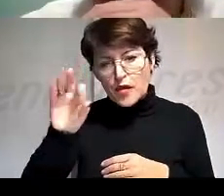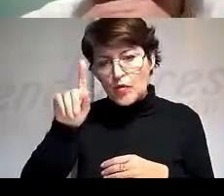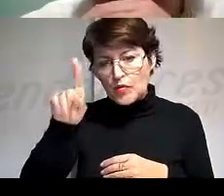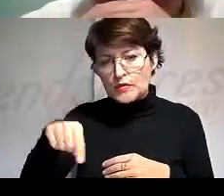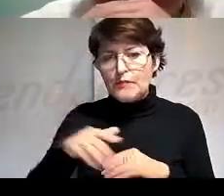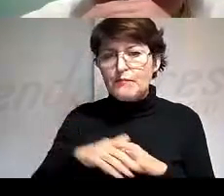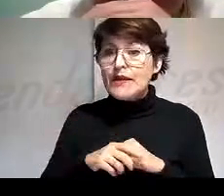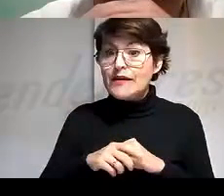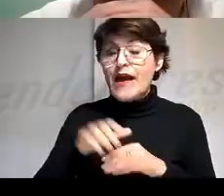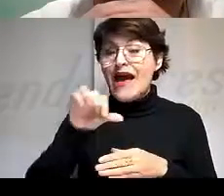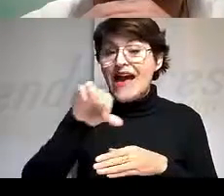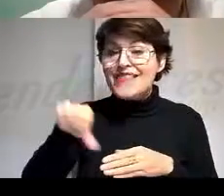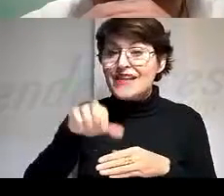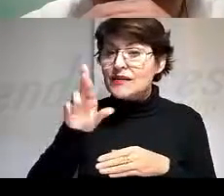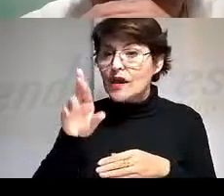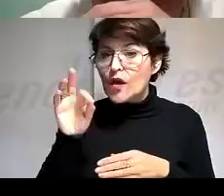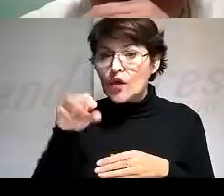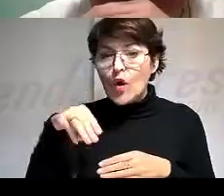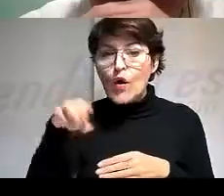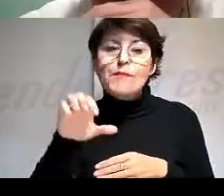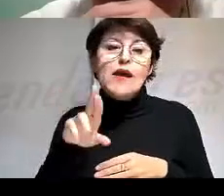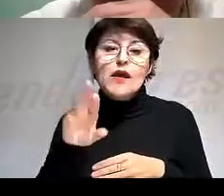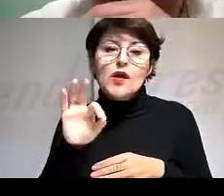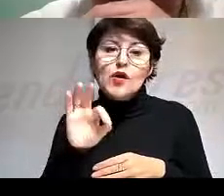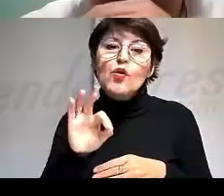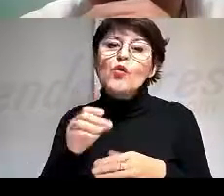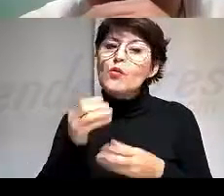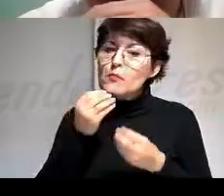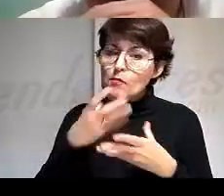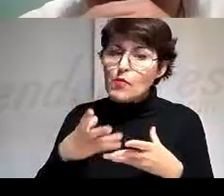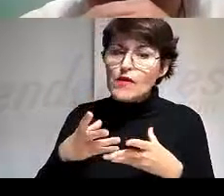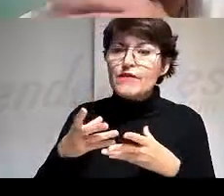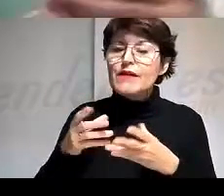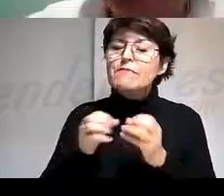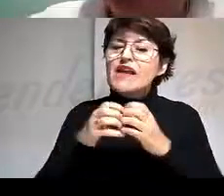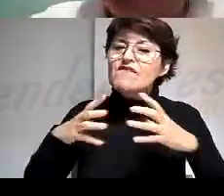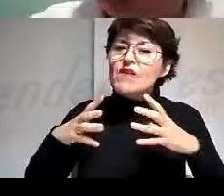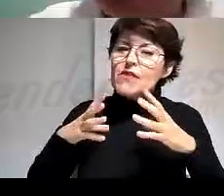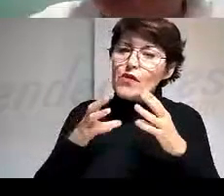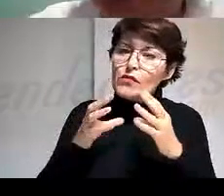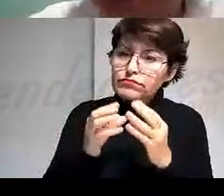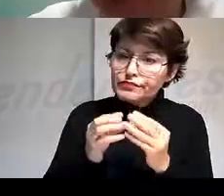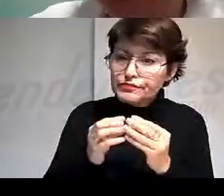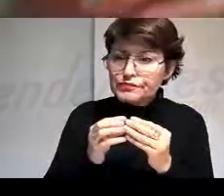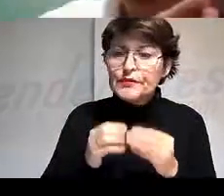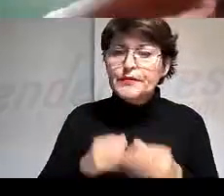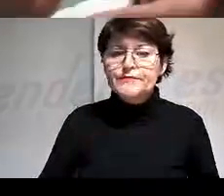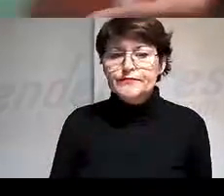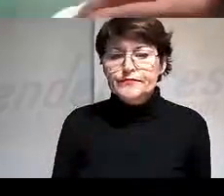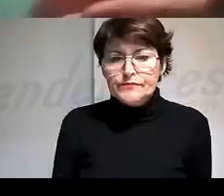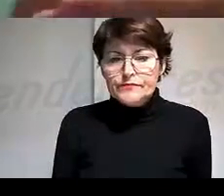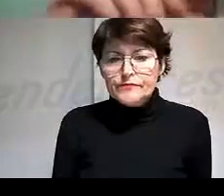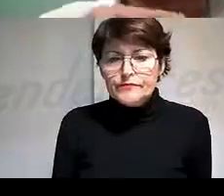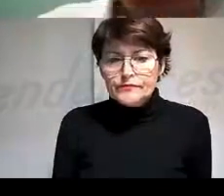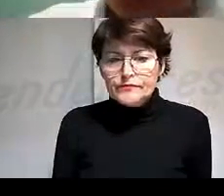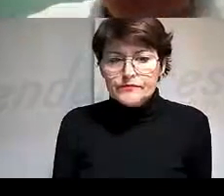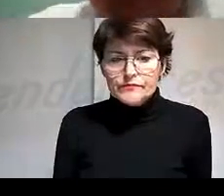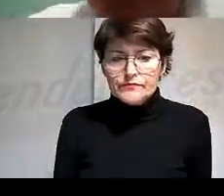de romero va fenomenal también como antiinflamatorio. ¿No? Es el antiinflamatorio, la loción aquella